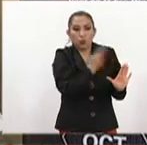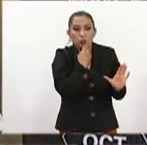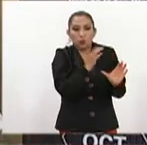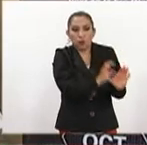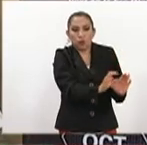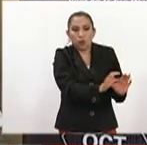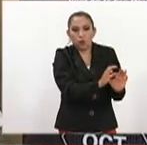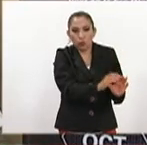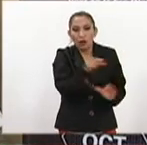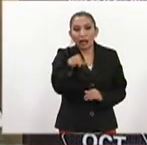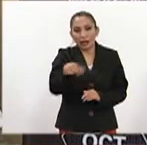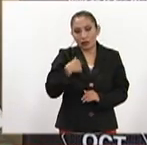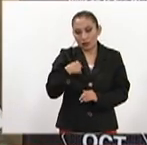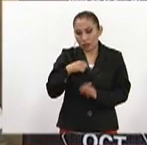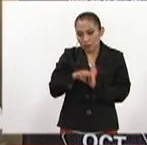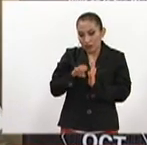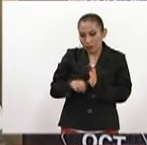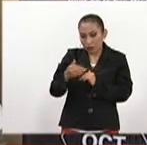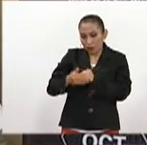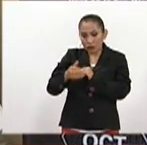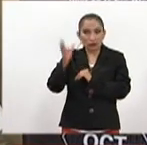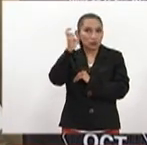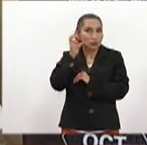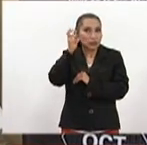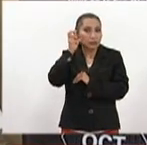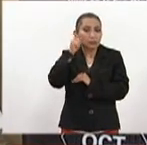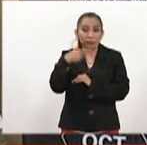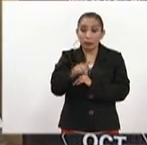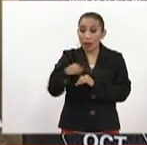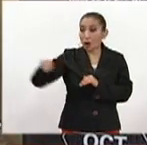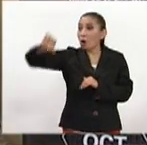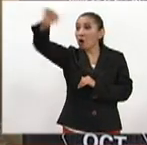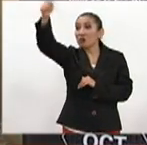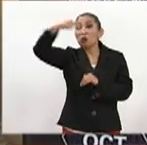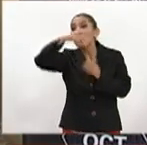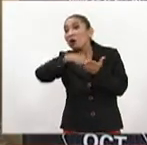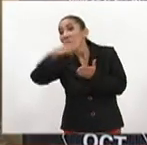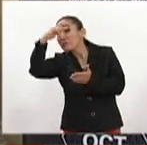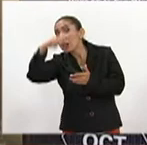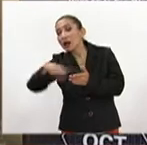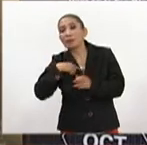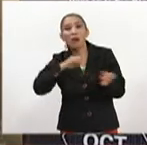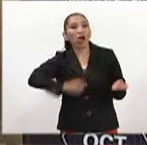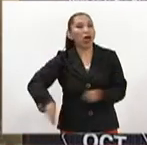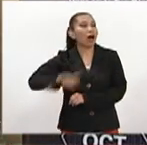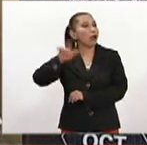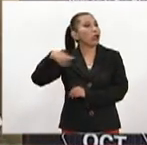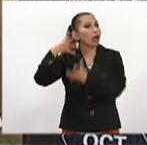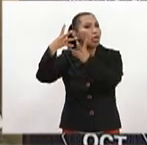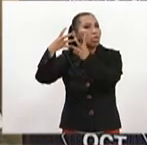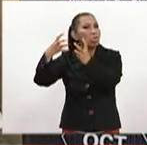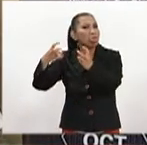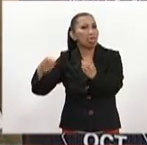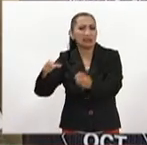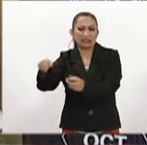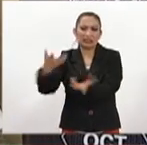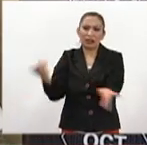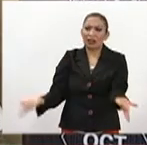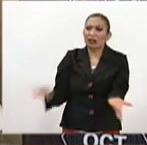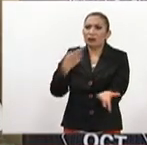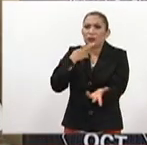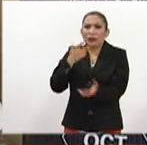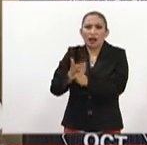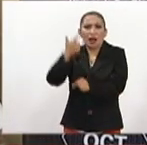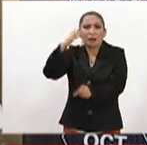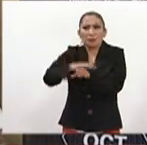audiovisuales o en mi caso archivos sonoros, pero en el resto del país ha habido un abandono que es